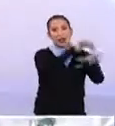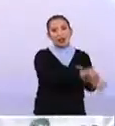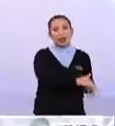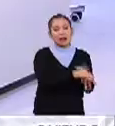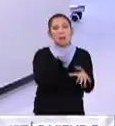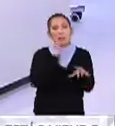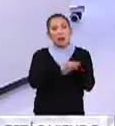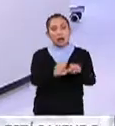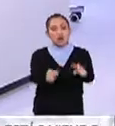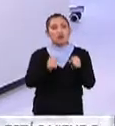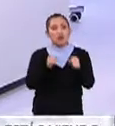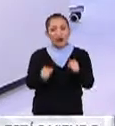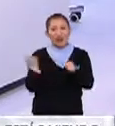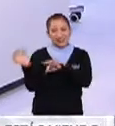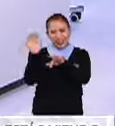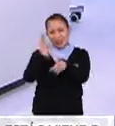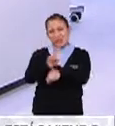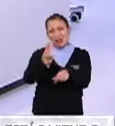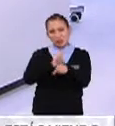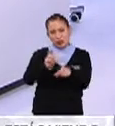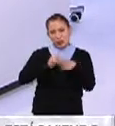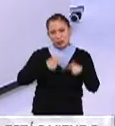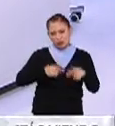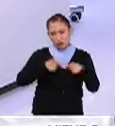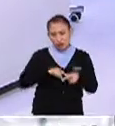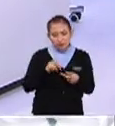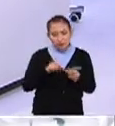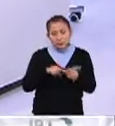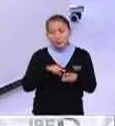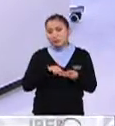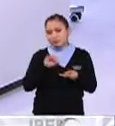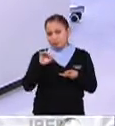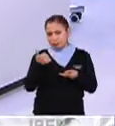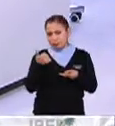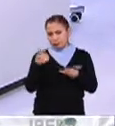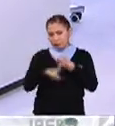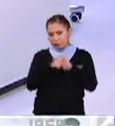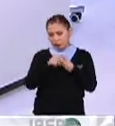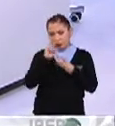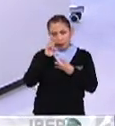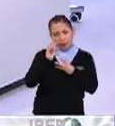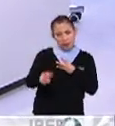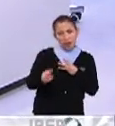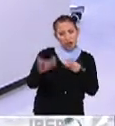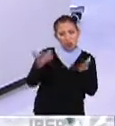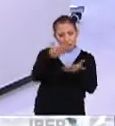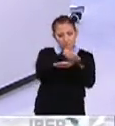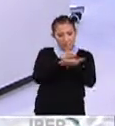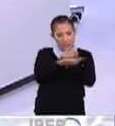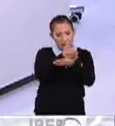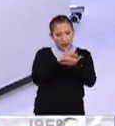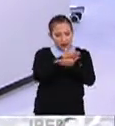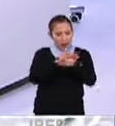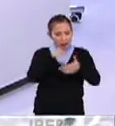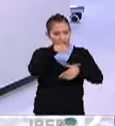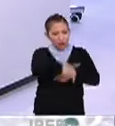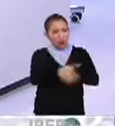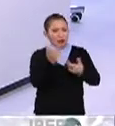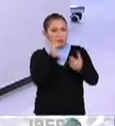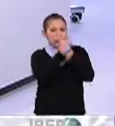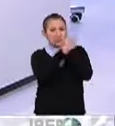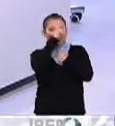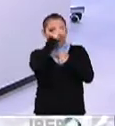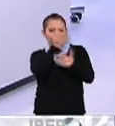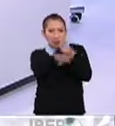sí, masivo y multitudinario de Venezuela. La otra, pues por estar, digamos, en el medio, ¿no? Pues es la coyuntura política en